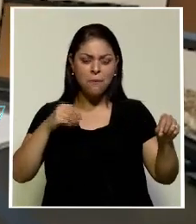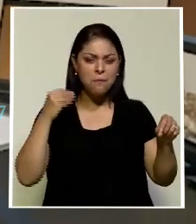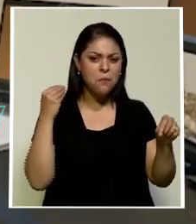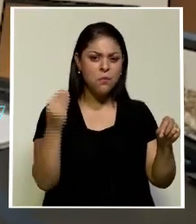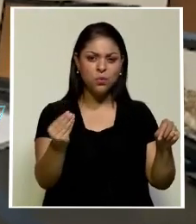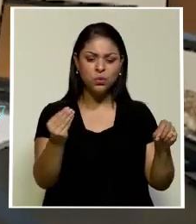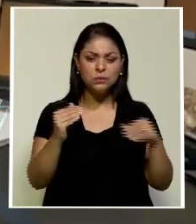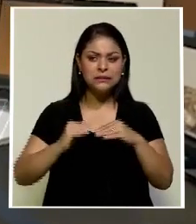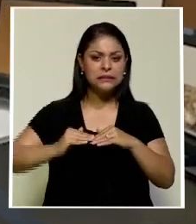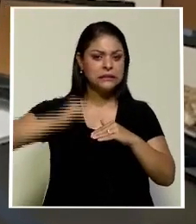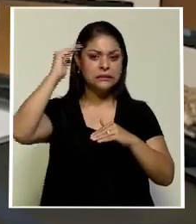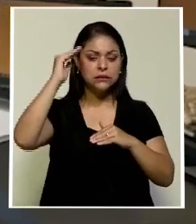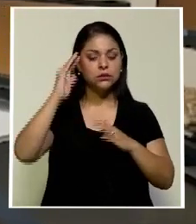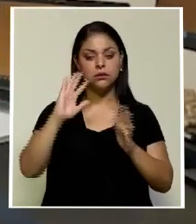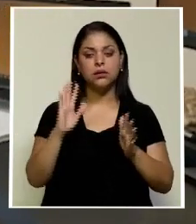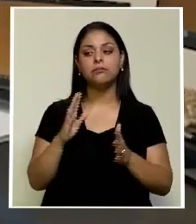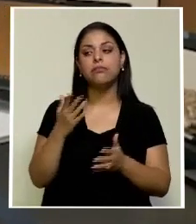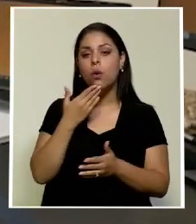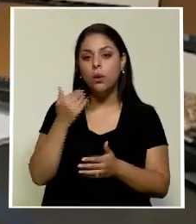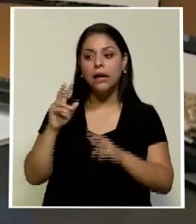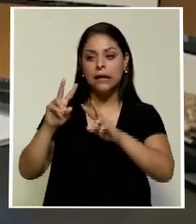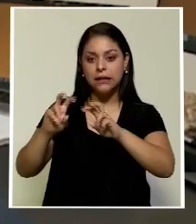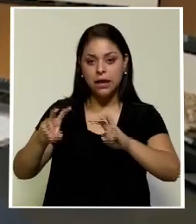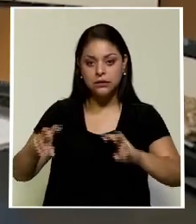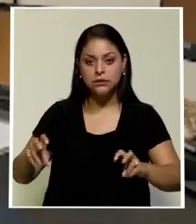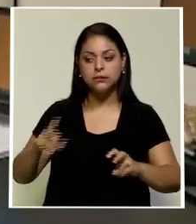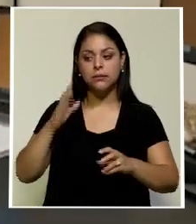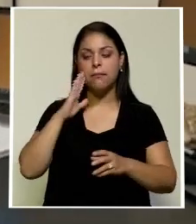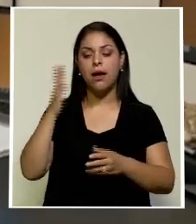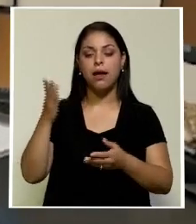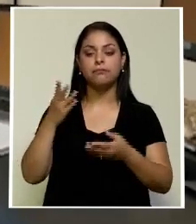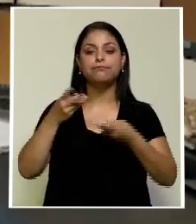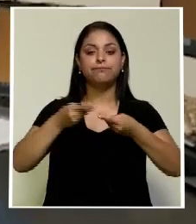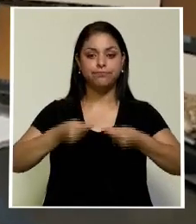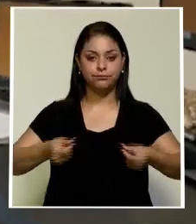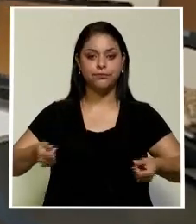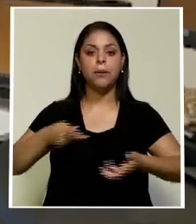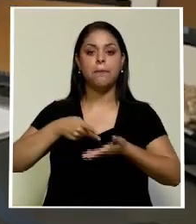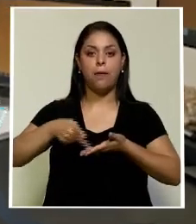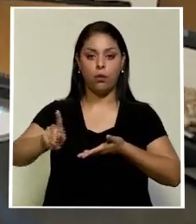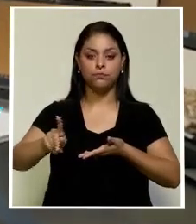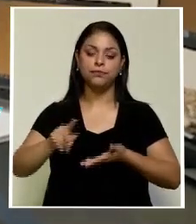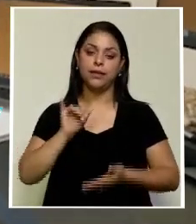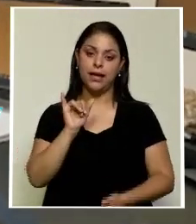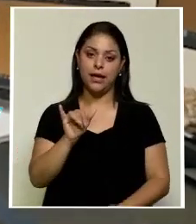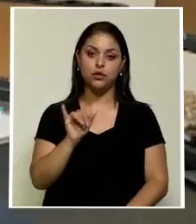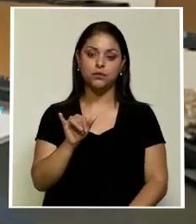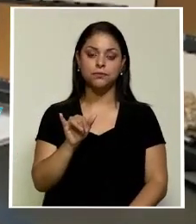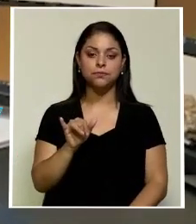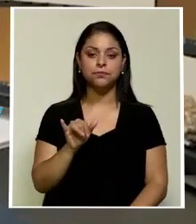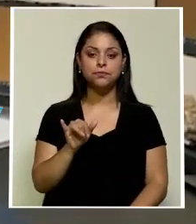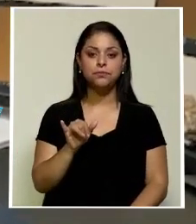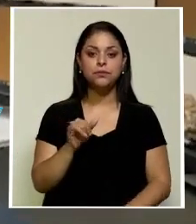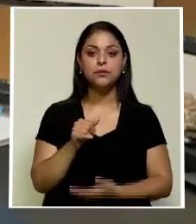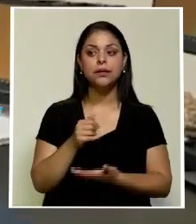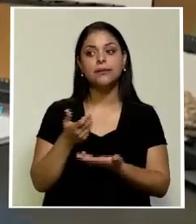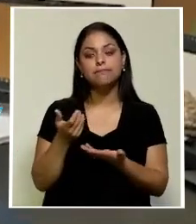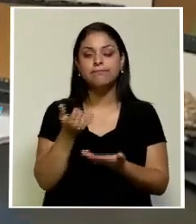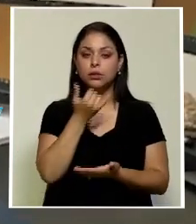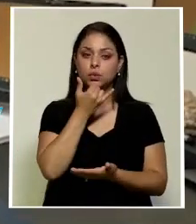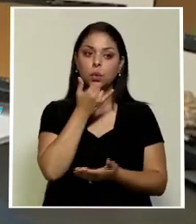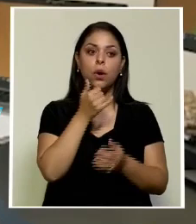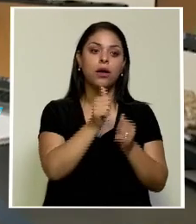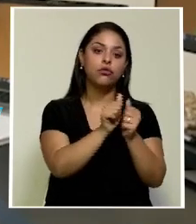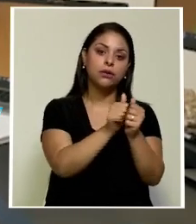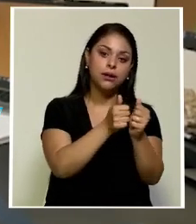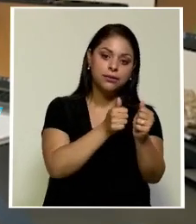se buscó que se hiciera un análisis previo al pago. Eso automáticamente provoca un rezago en